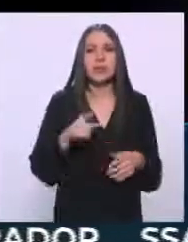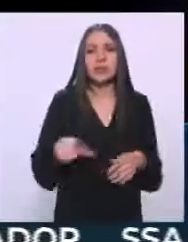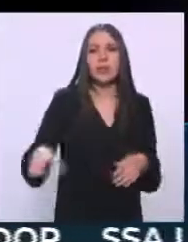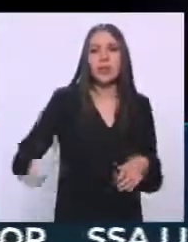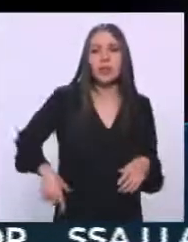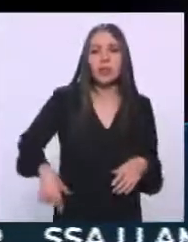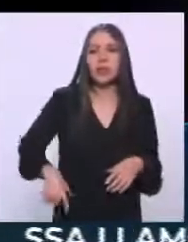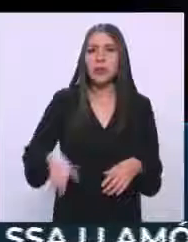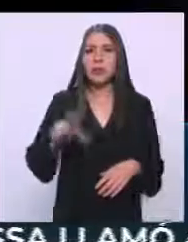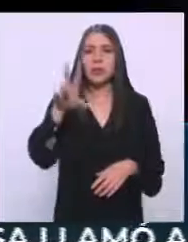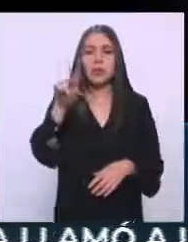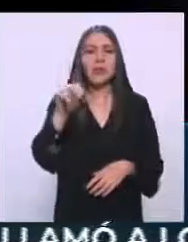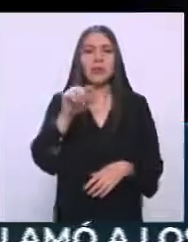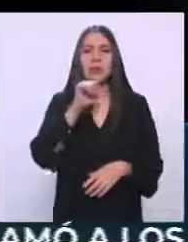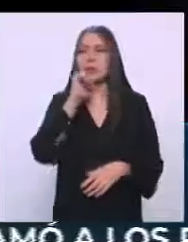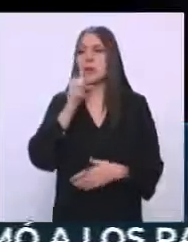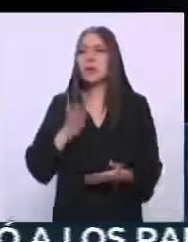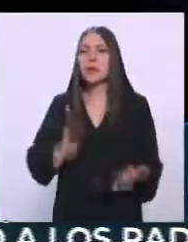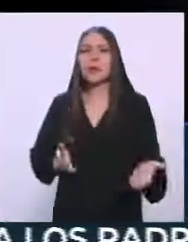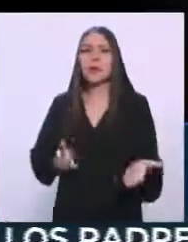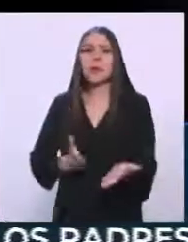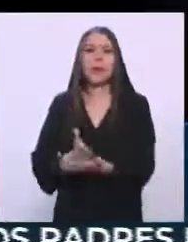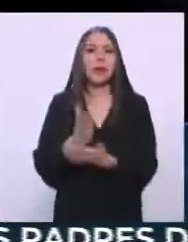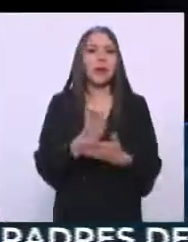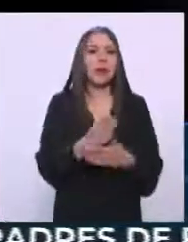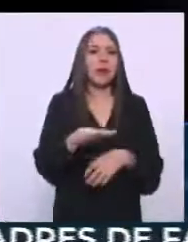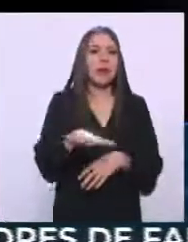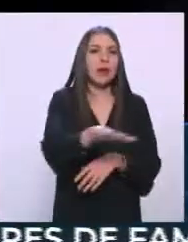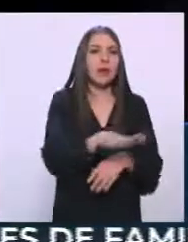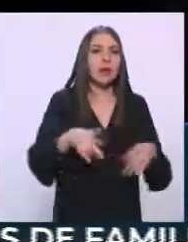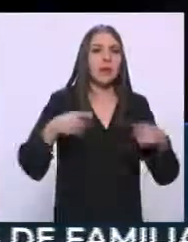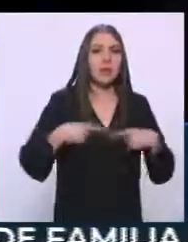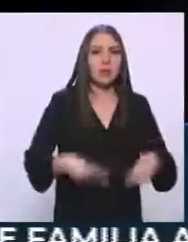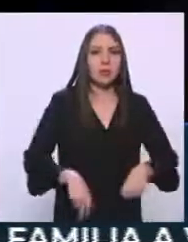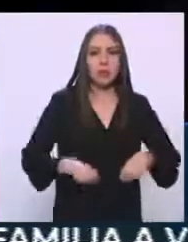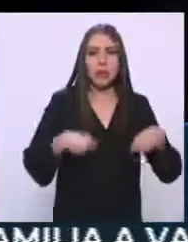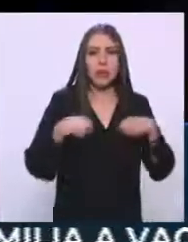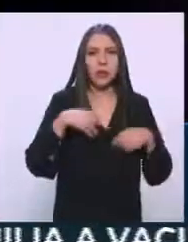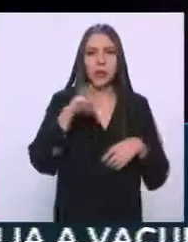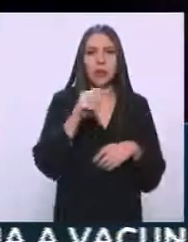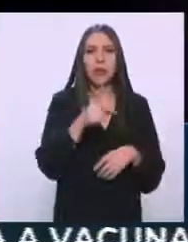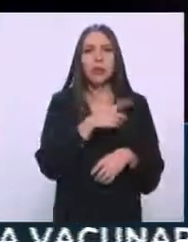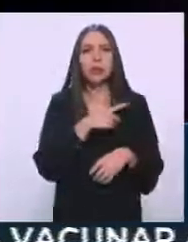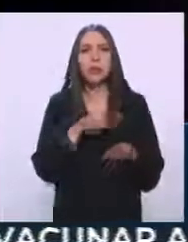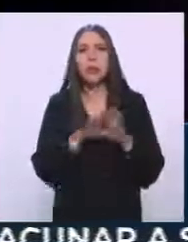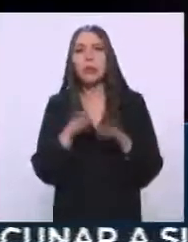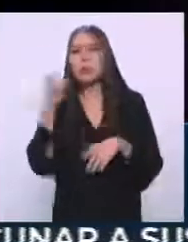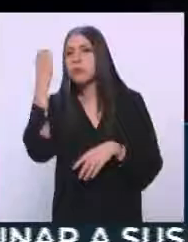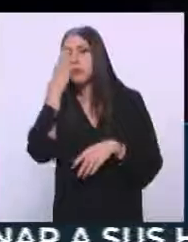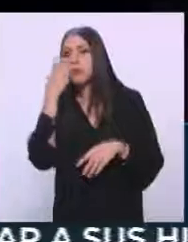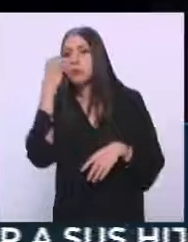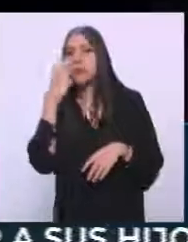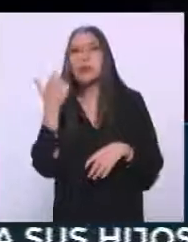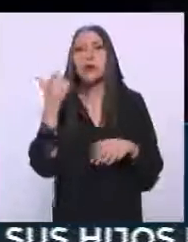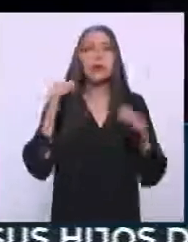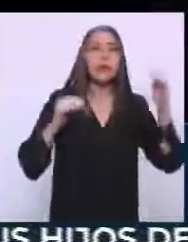que no interviene en la vida social, sino como un árbitro del libre juego del mercado,